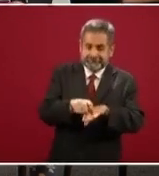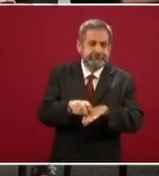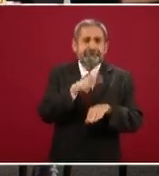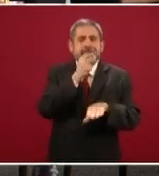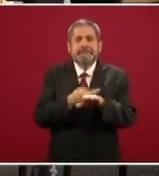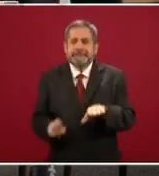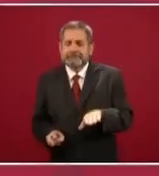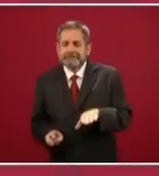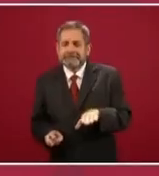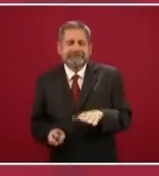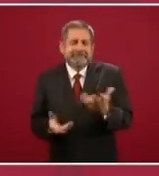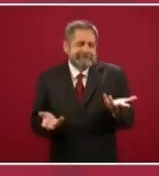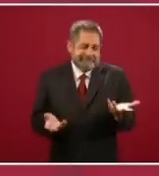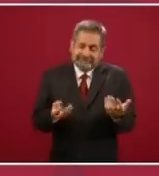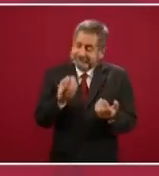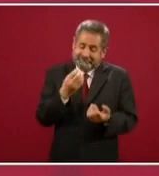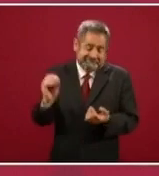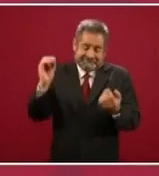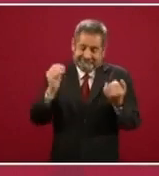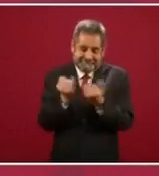avión.